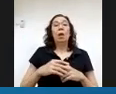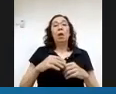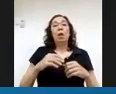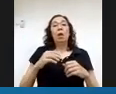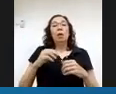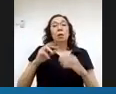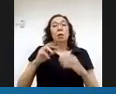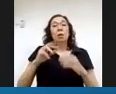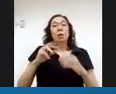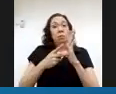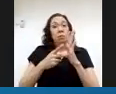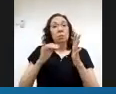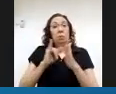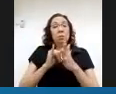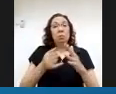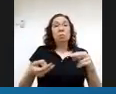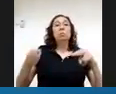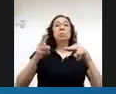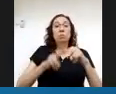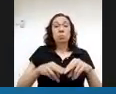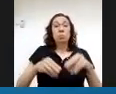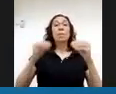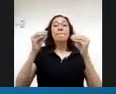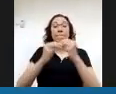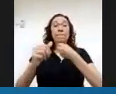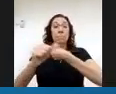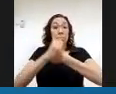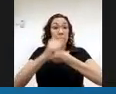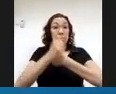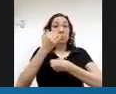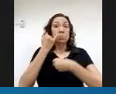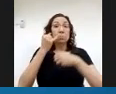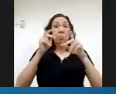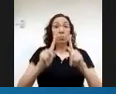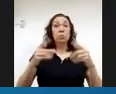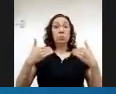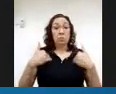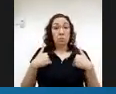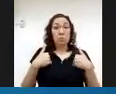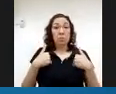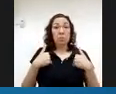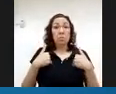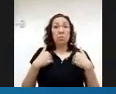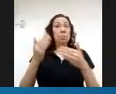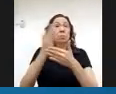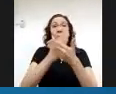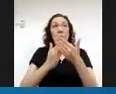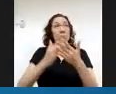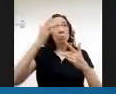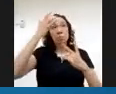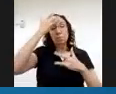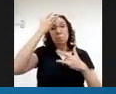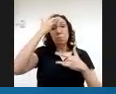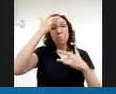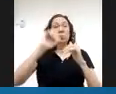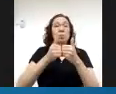Obviamente, se aumenta aún más el riesgo si esta persona tiene alguna condición